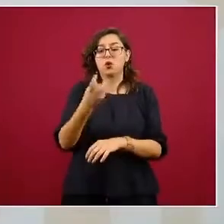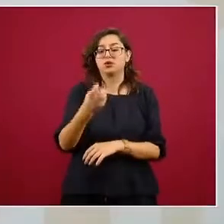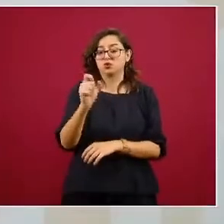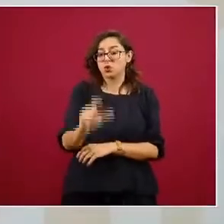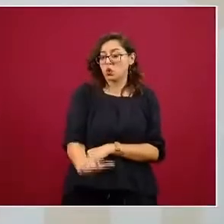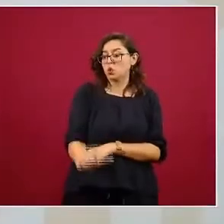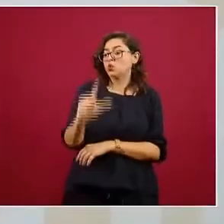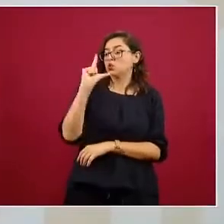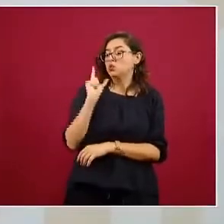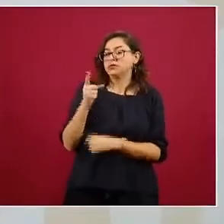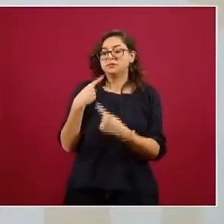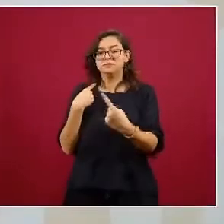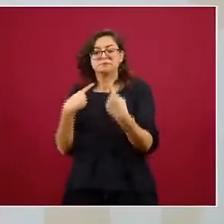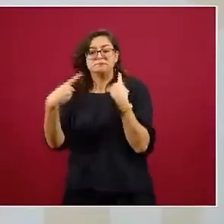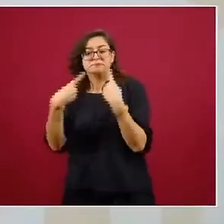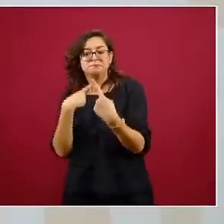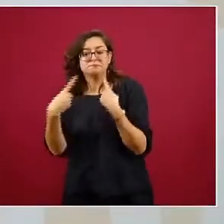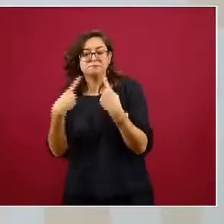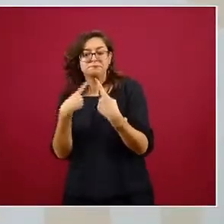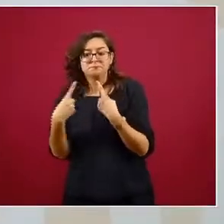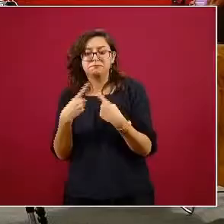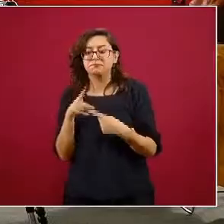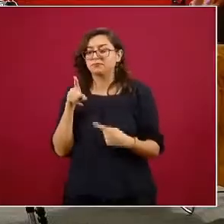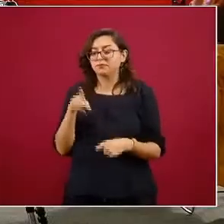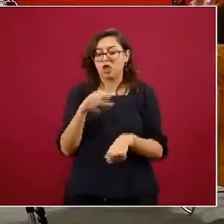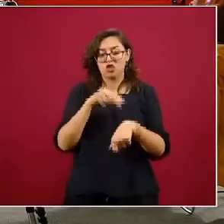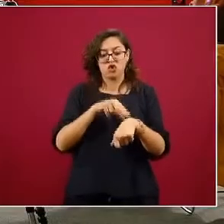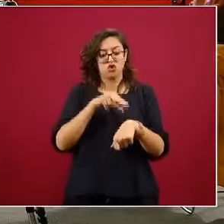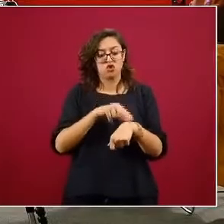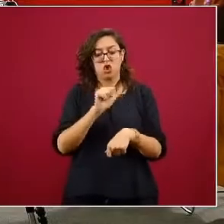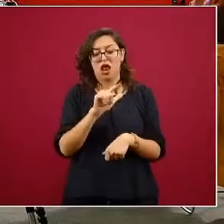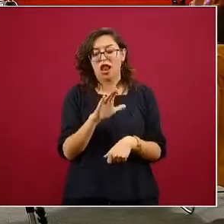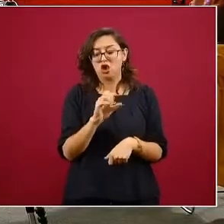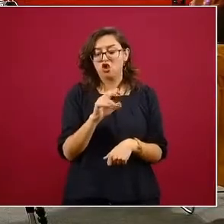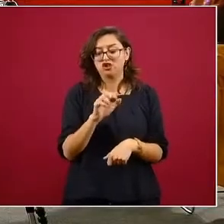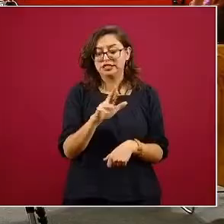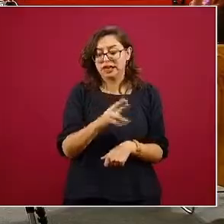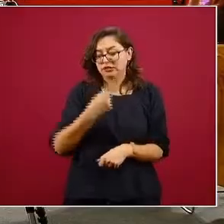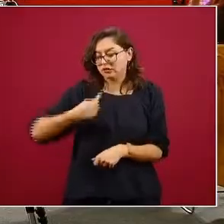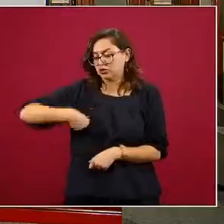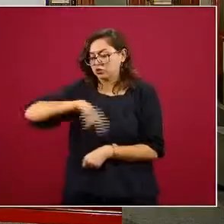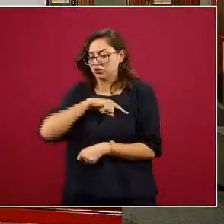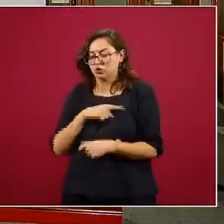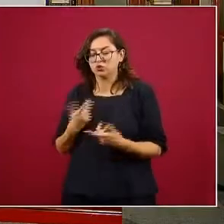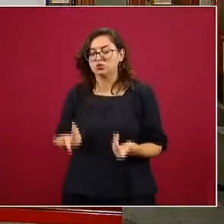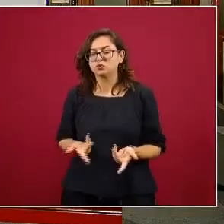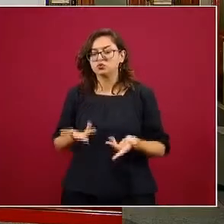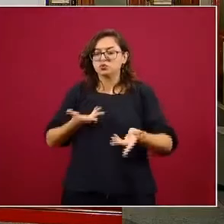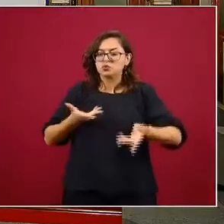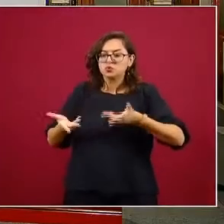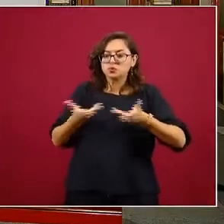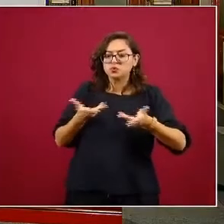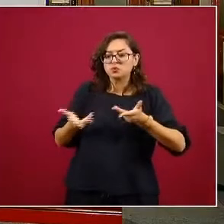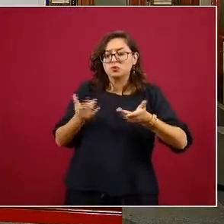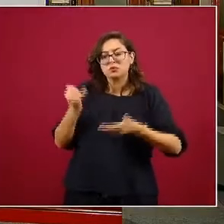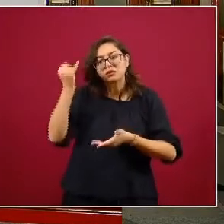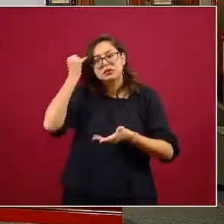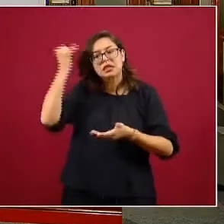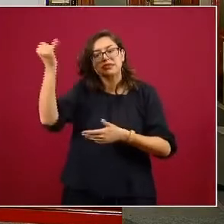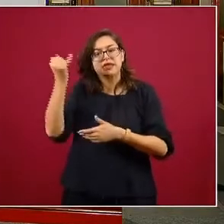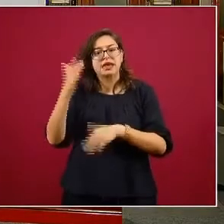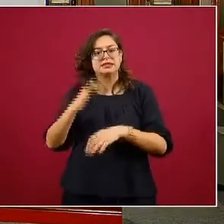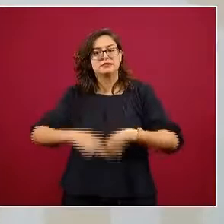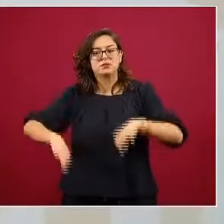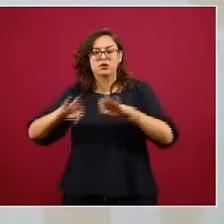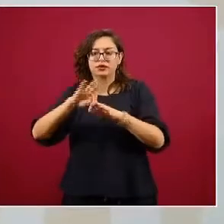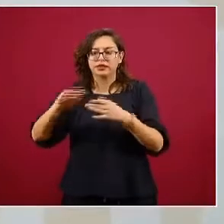muy productiva, el doctor Alcocer, nosotros los técnicos, y llegamos a algunas ideas